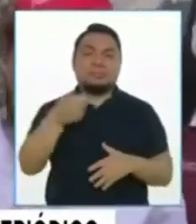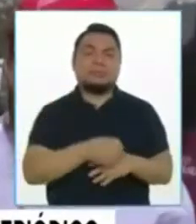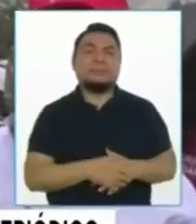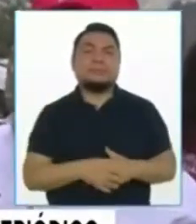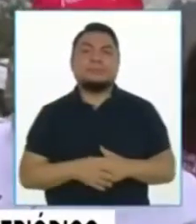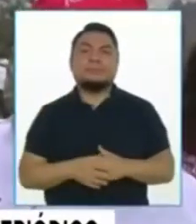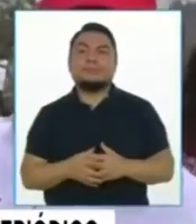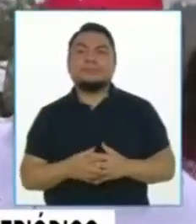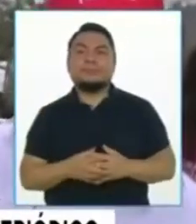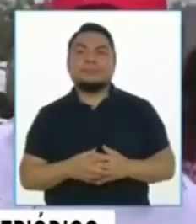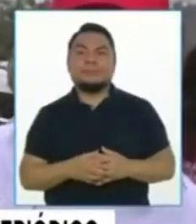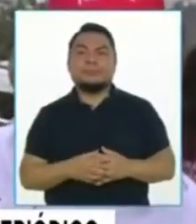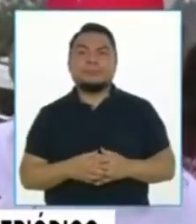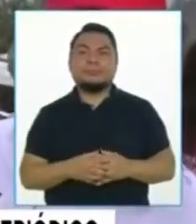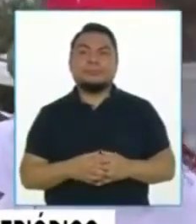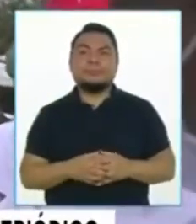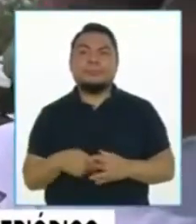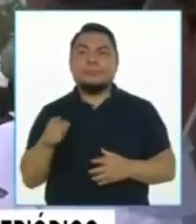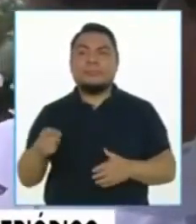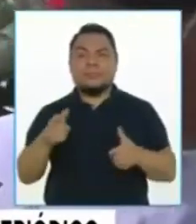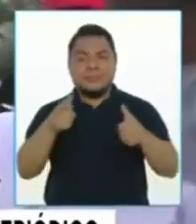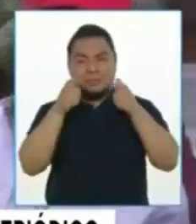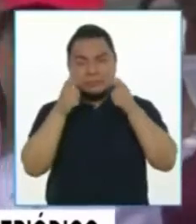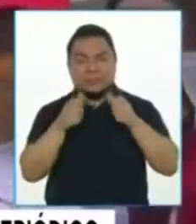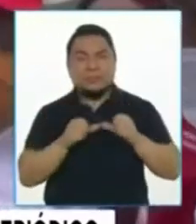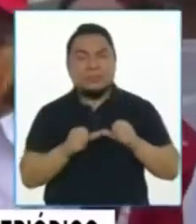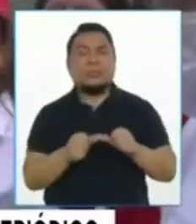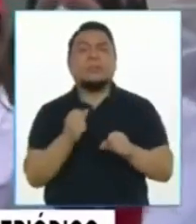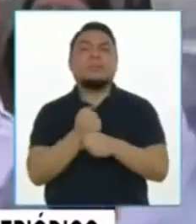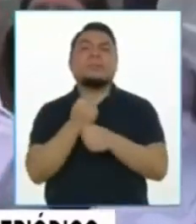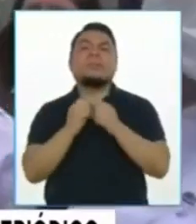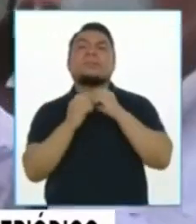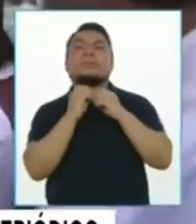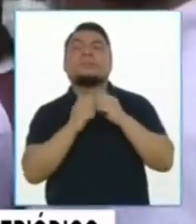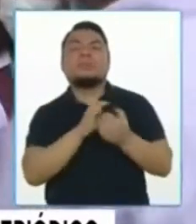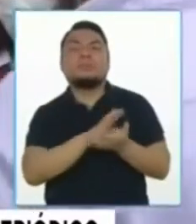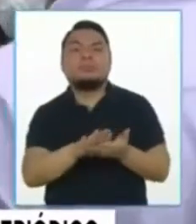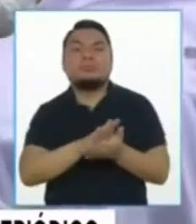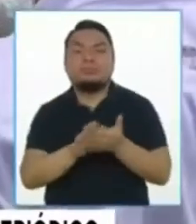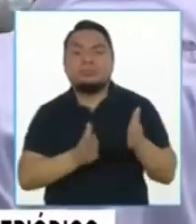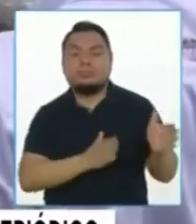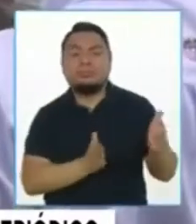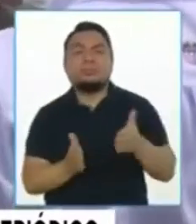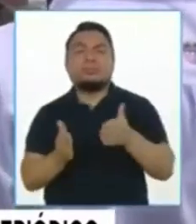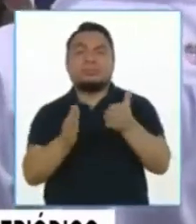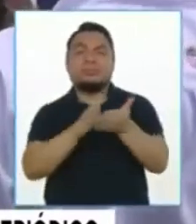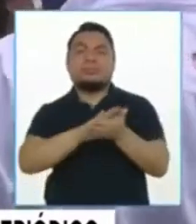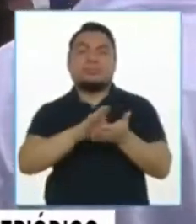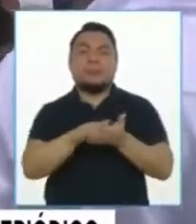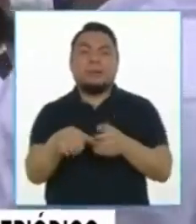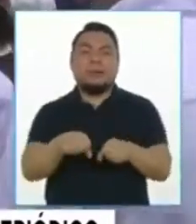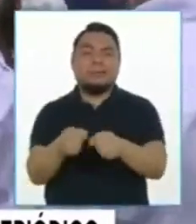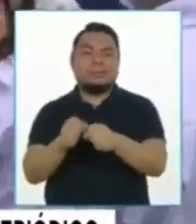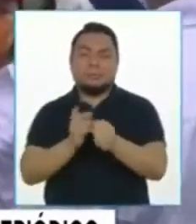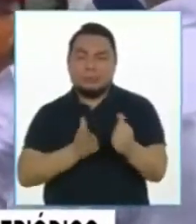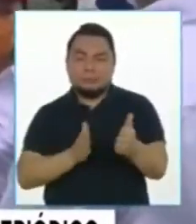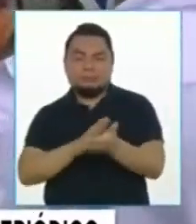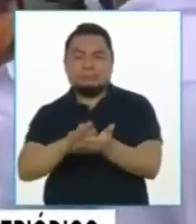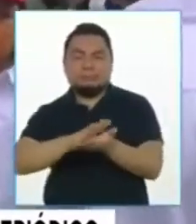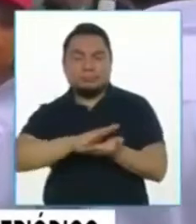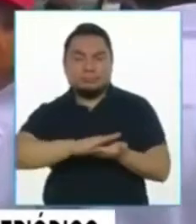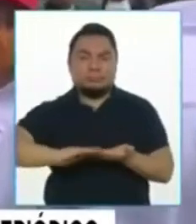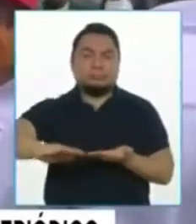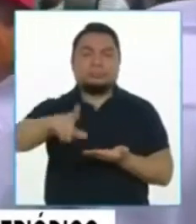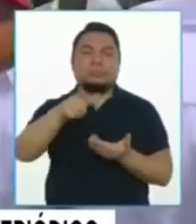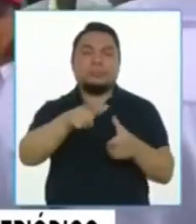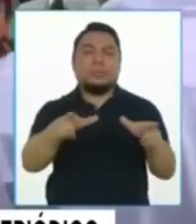realizaban los ingenieros de Provías que vienen supervisando las obras de mantenimiento de los caminos vecinales aquí en Verbena Pampa, en